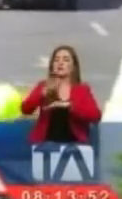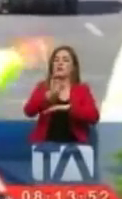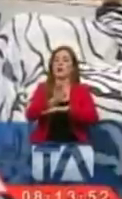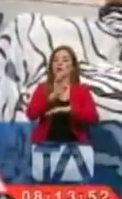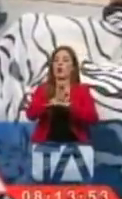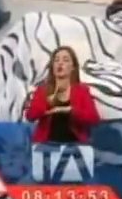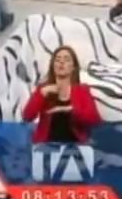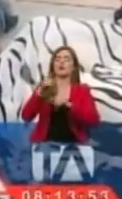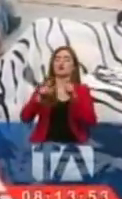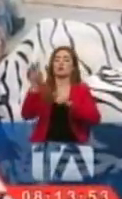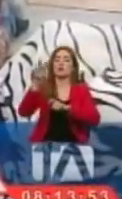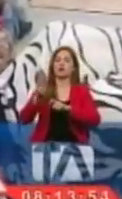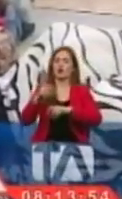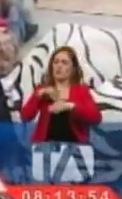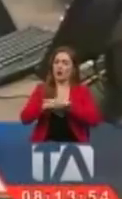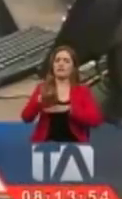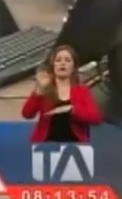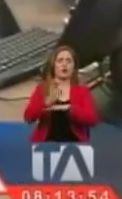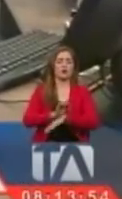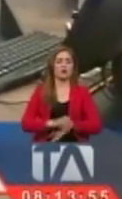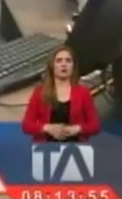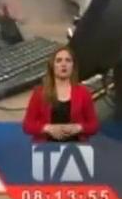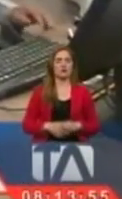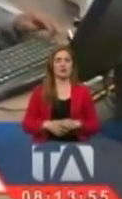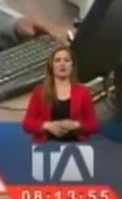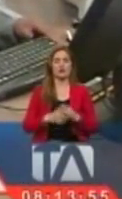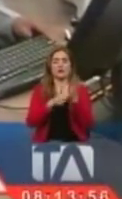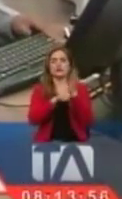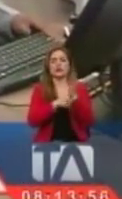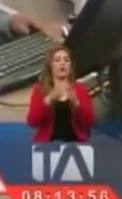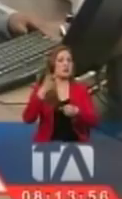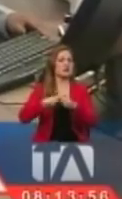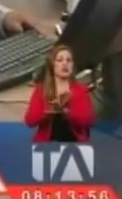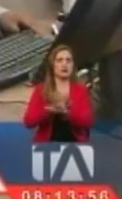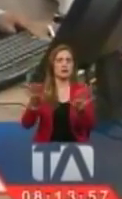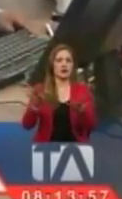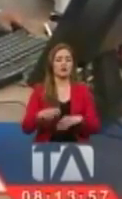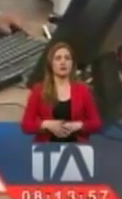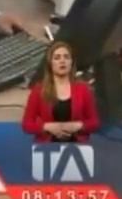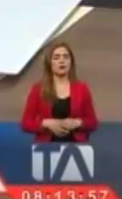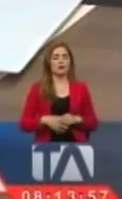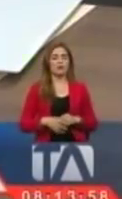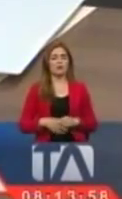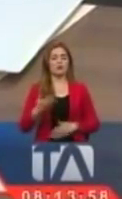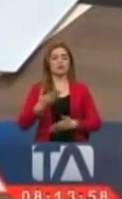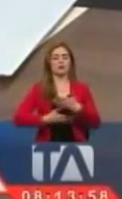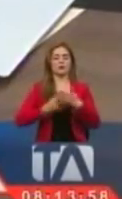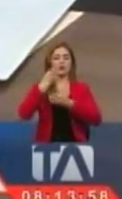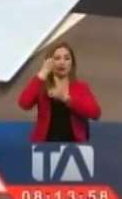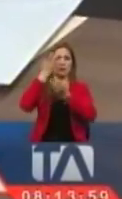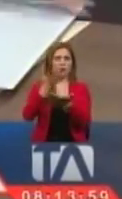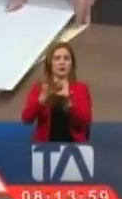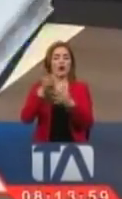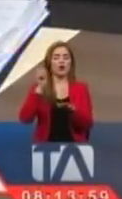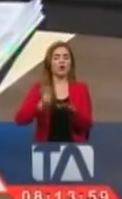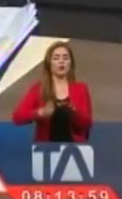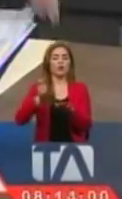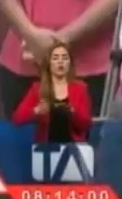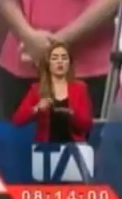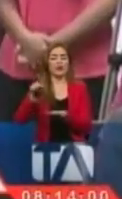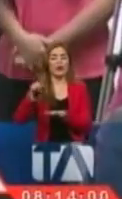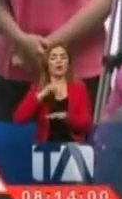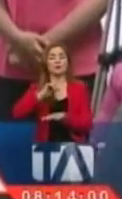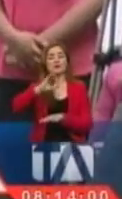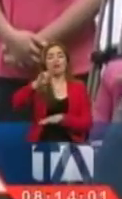venezolanos con la cédula de identidad al presentar un documento de la unidad judicial tercera de la familia pone en conocimiento de la jueza judith